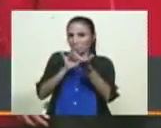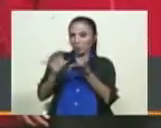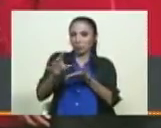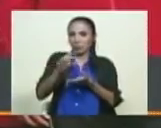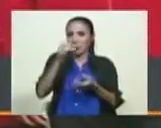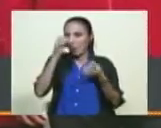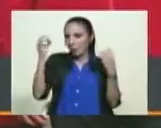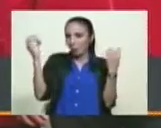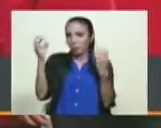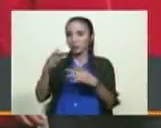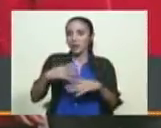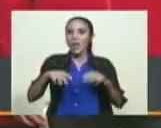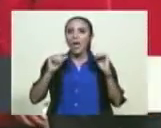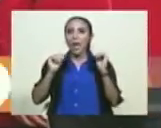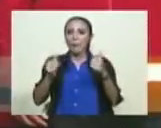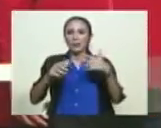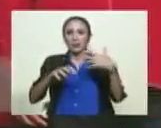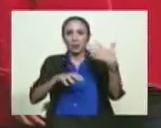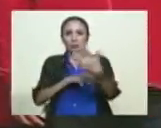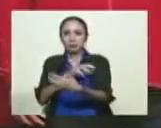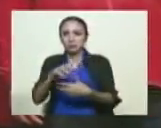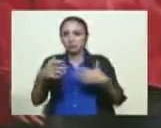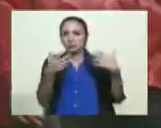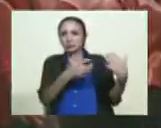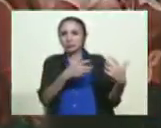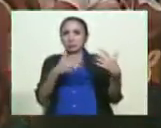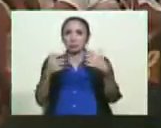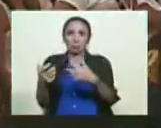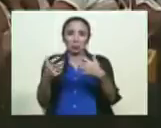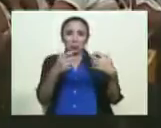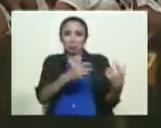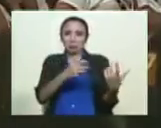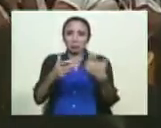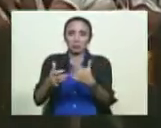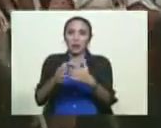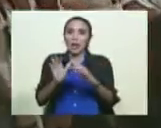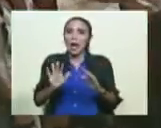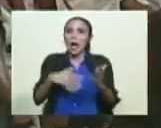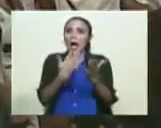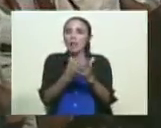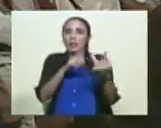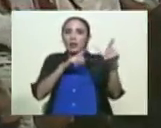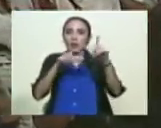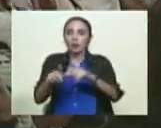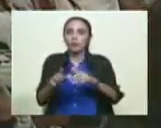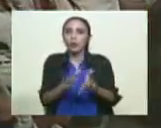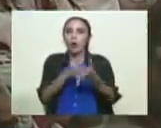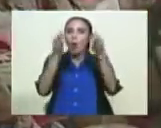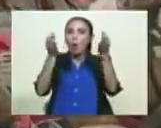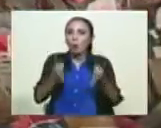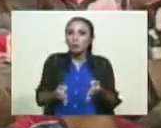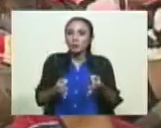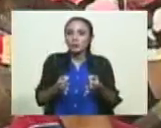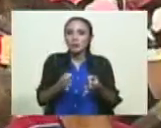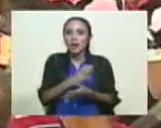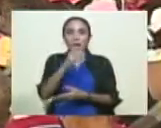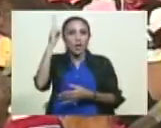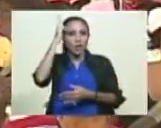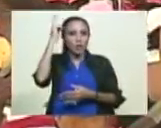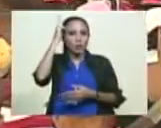Y ahí empezaron las contradicciones, hasta que Naiguatá tuvo que tomar la justicia por su propia